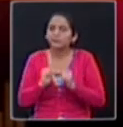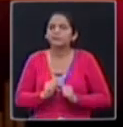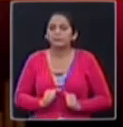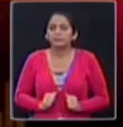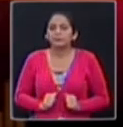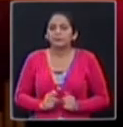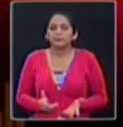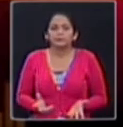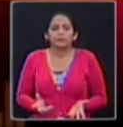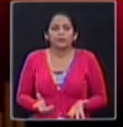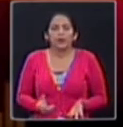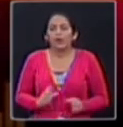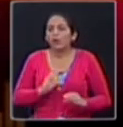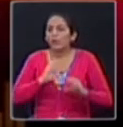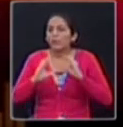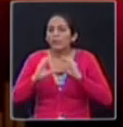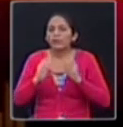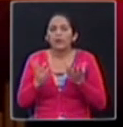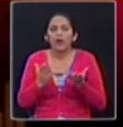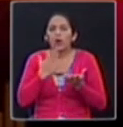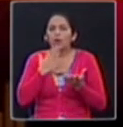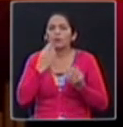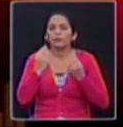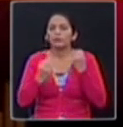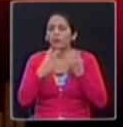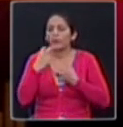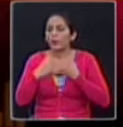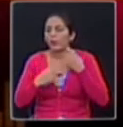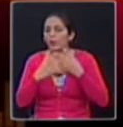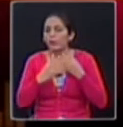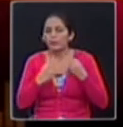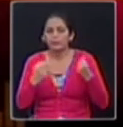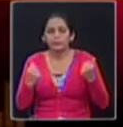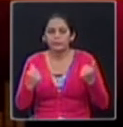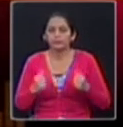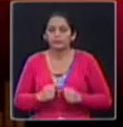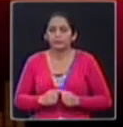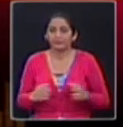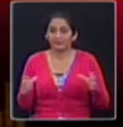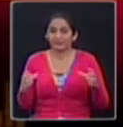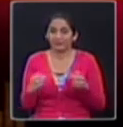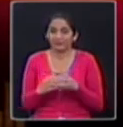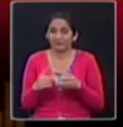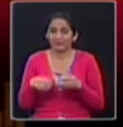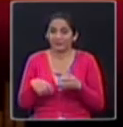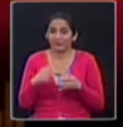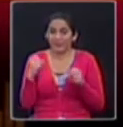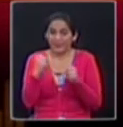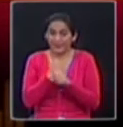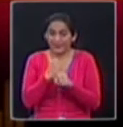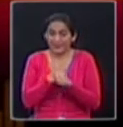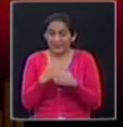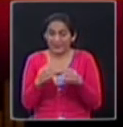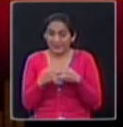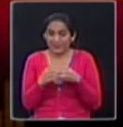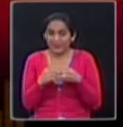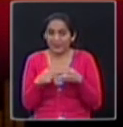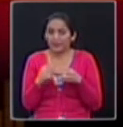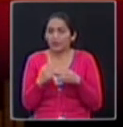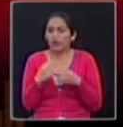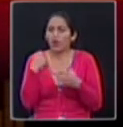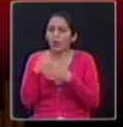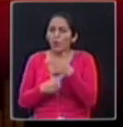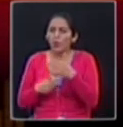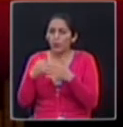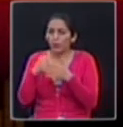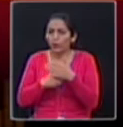de ver salidas en favor de todos los ecuatorianos. La lucha que hace el Frente Unitario no es por los trabajadores que hoy ya cuentan con un pleno empleo. La lucha